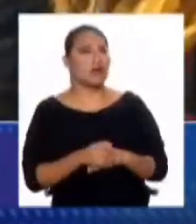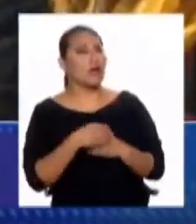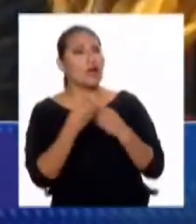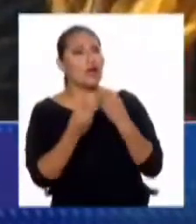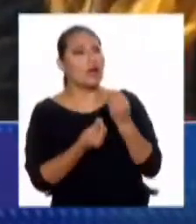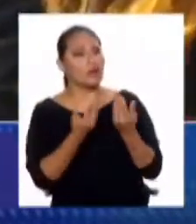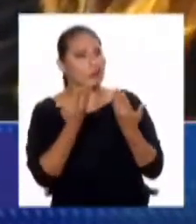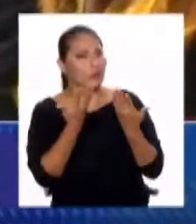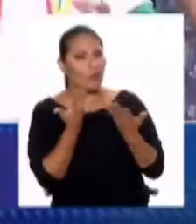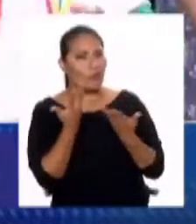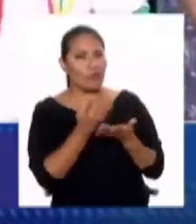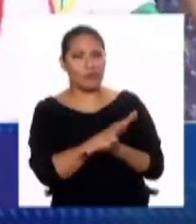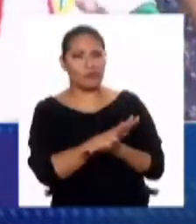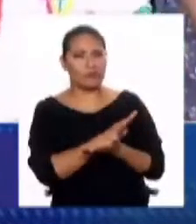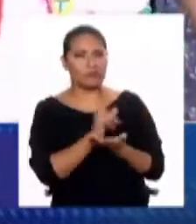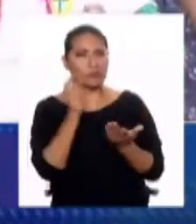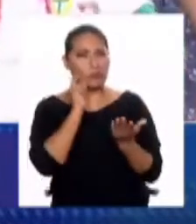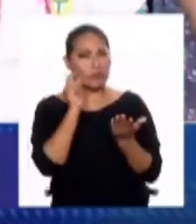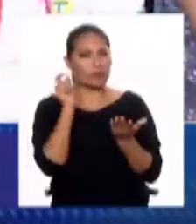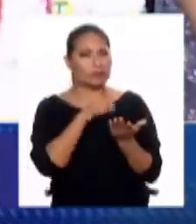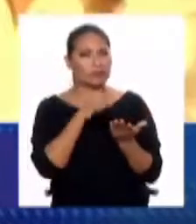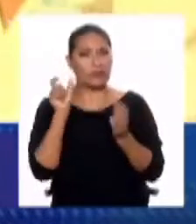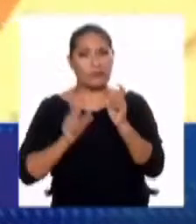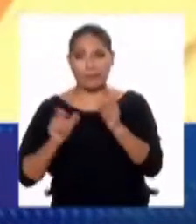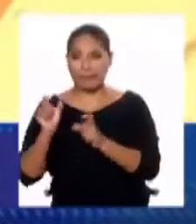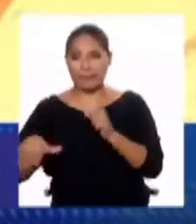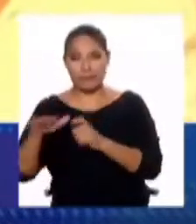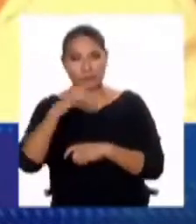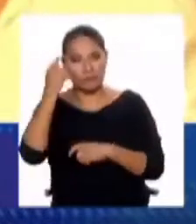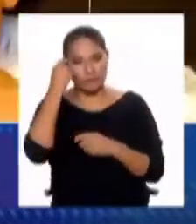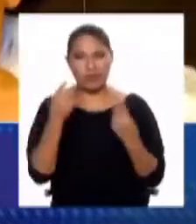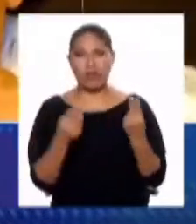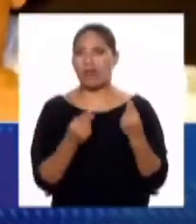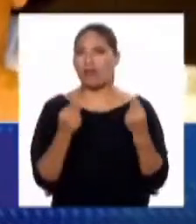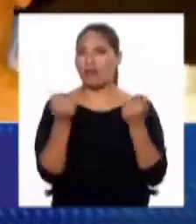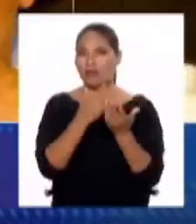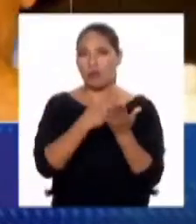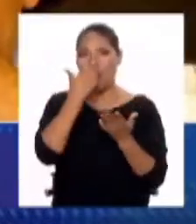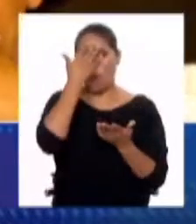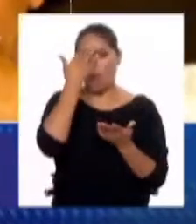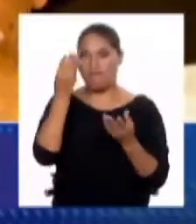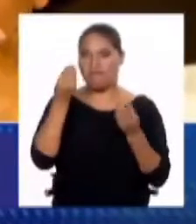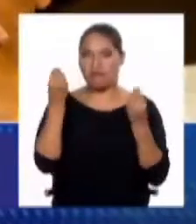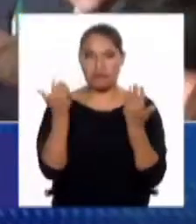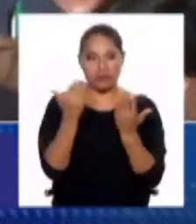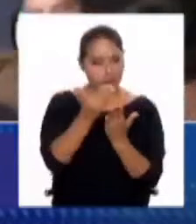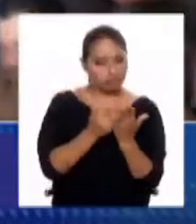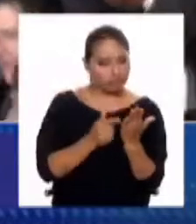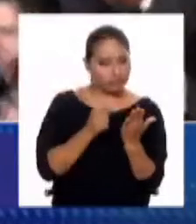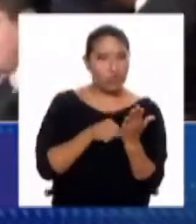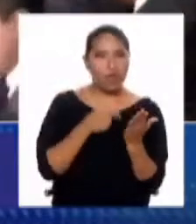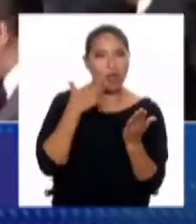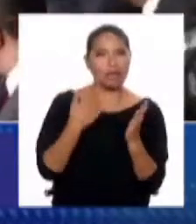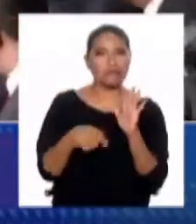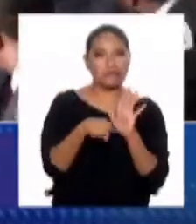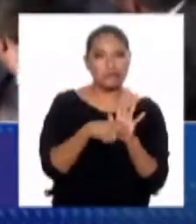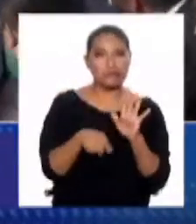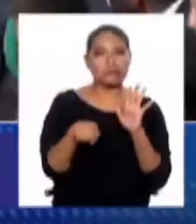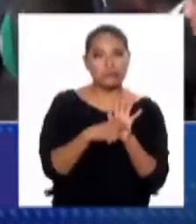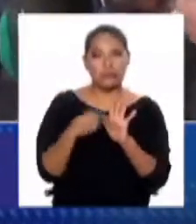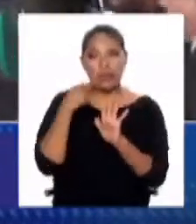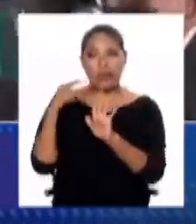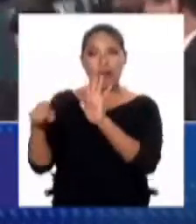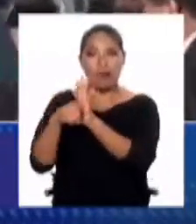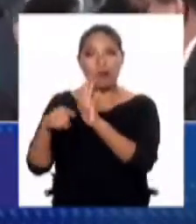una mano, se escribe con sin una mano. Sin ninguna duda. La gente, en el imaginario colectivo, lamentablemente, lo que está pesando es lo negativo.